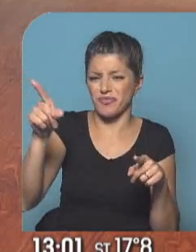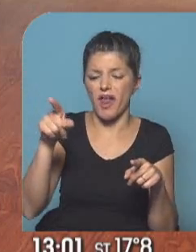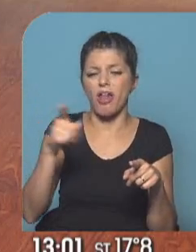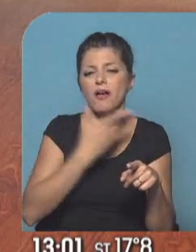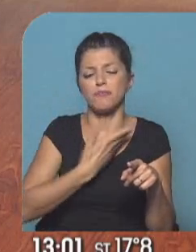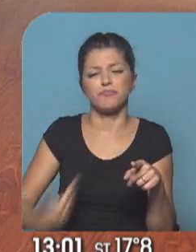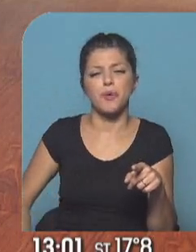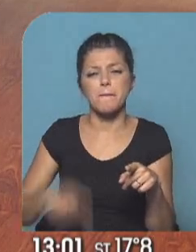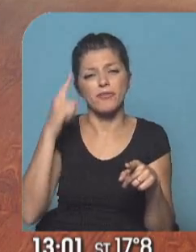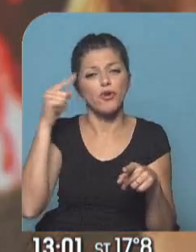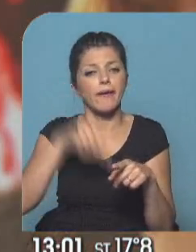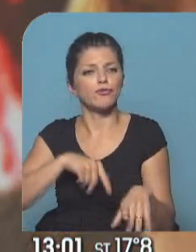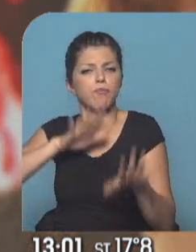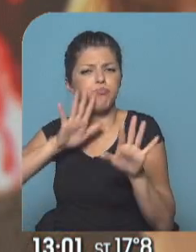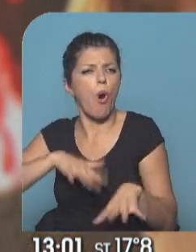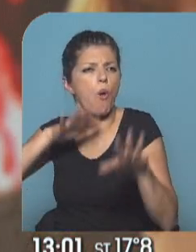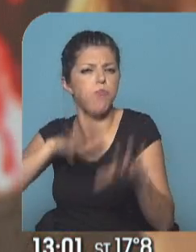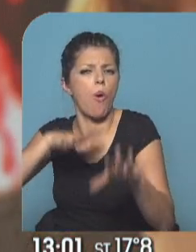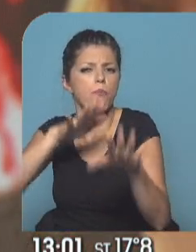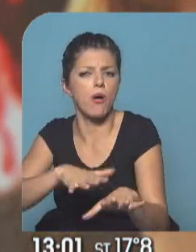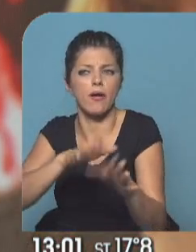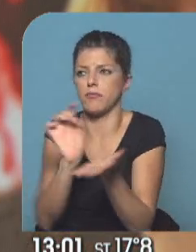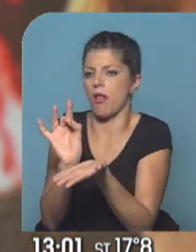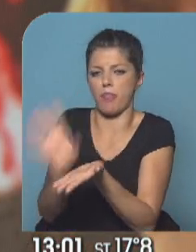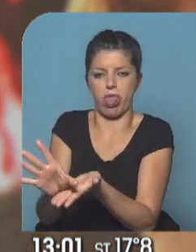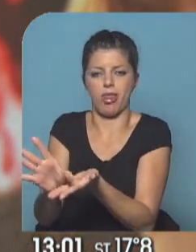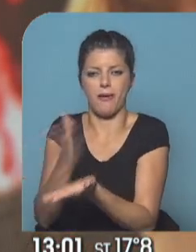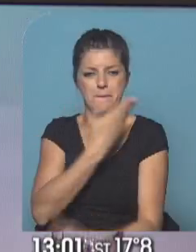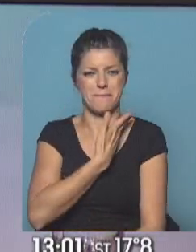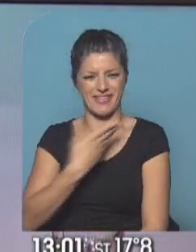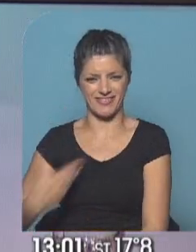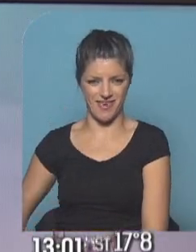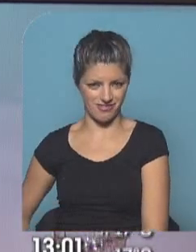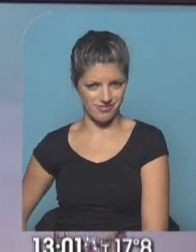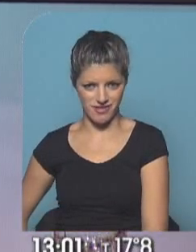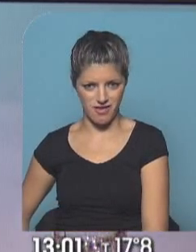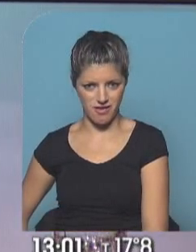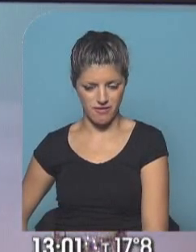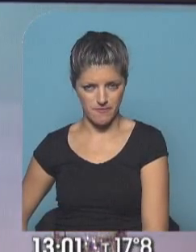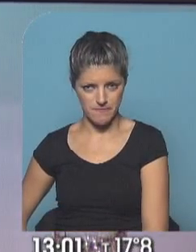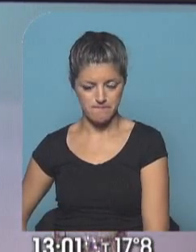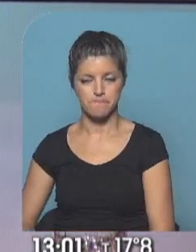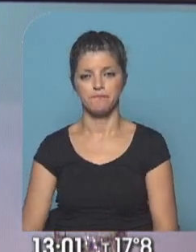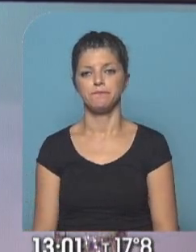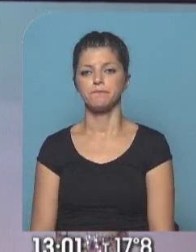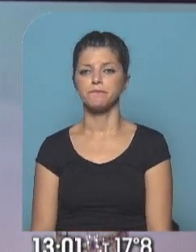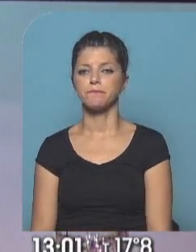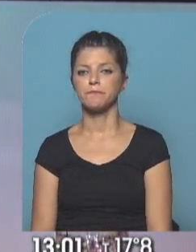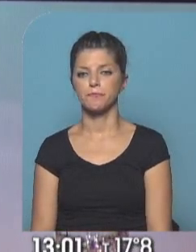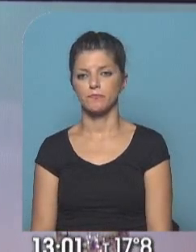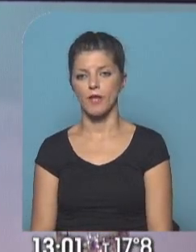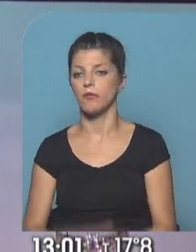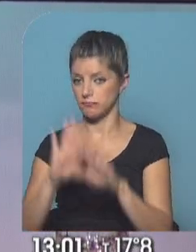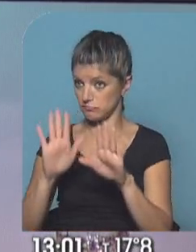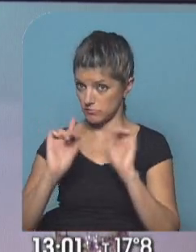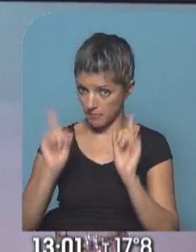movilizaciones masivas iban a derrocar, a lograr la salida del presidente Maduro. Me parece que también América